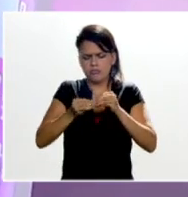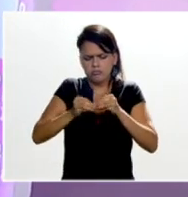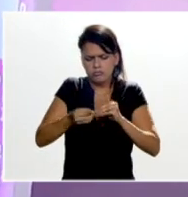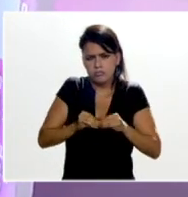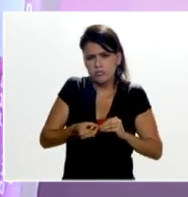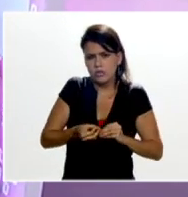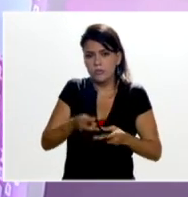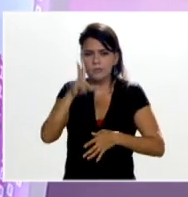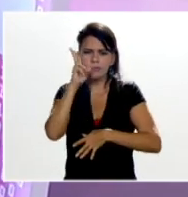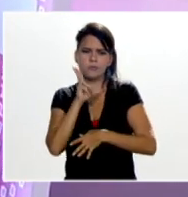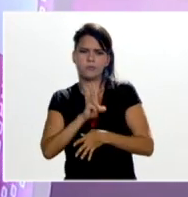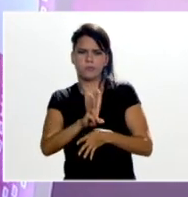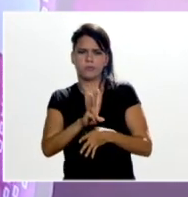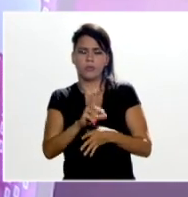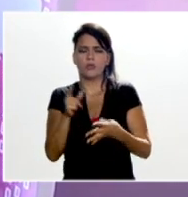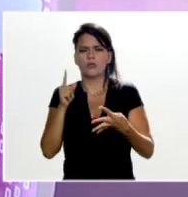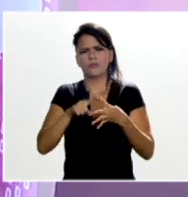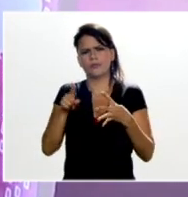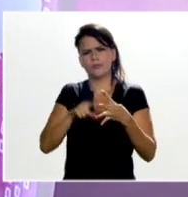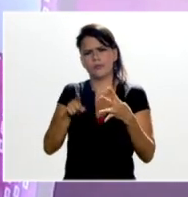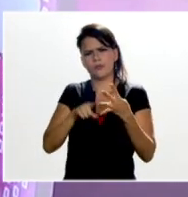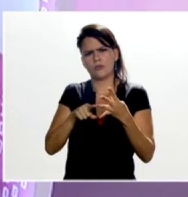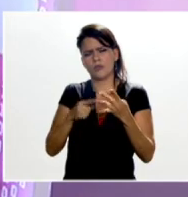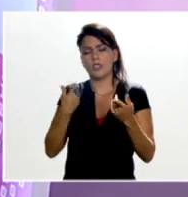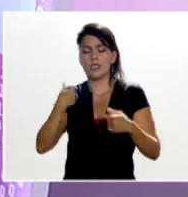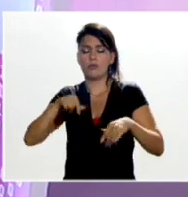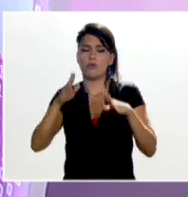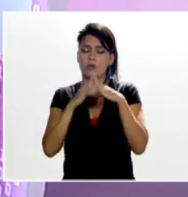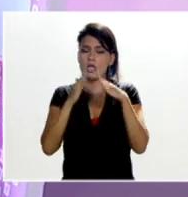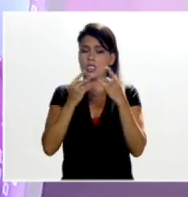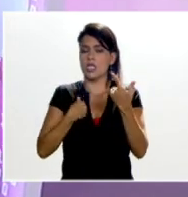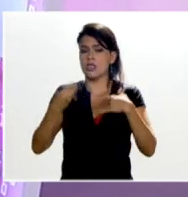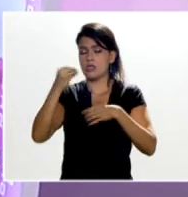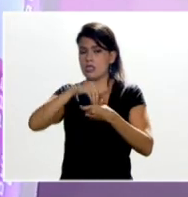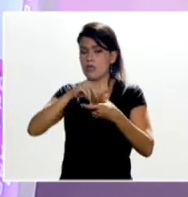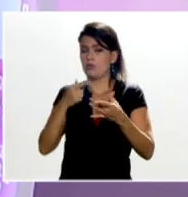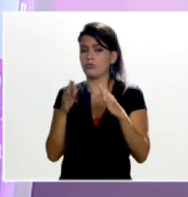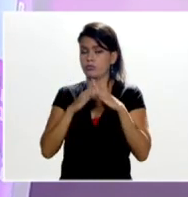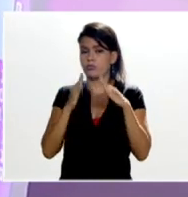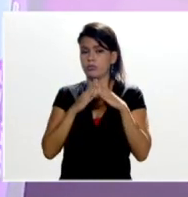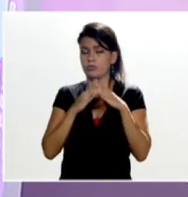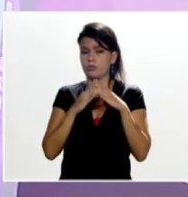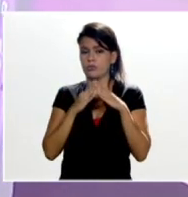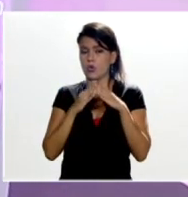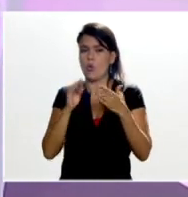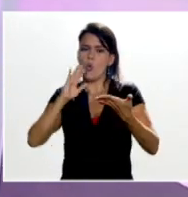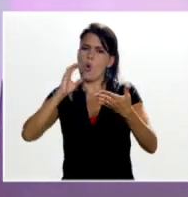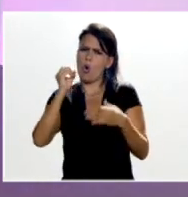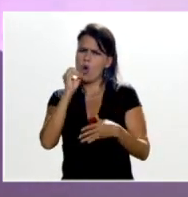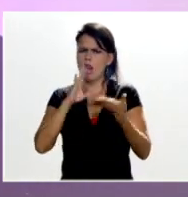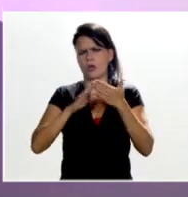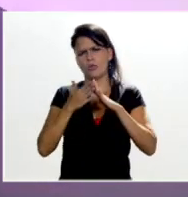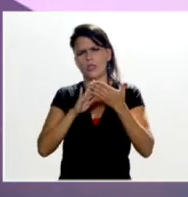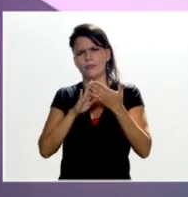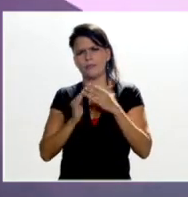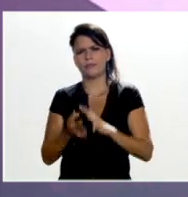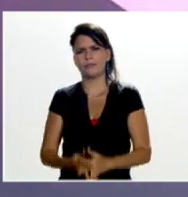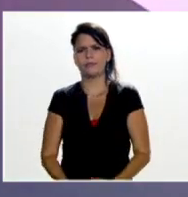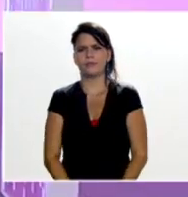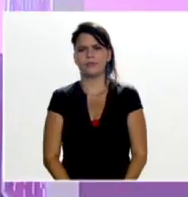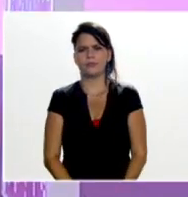o mantenimientos de artefactos domésticos dentro de nuestros hogares o en la comunidad.